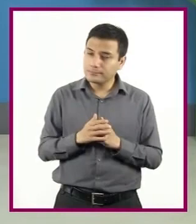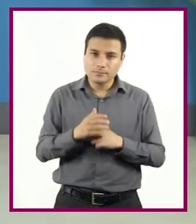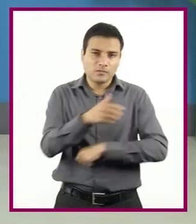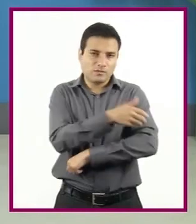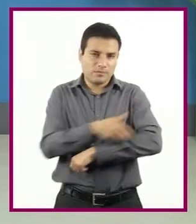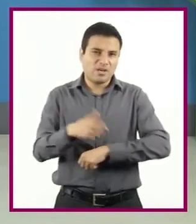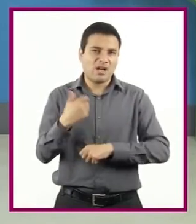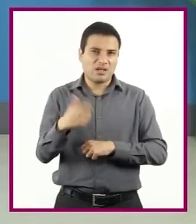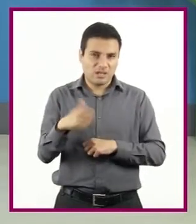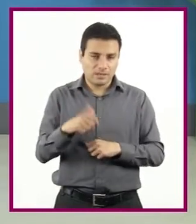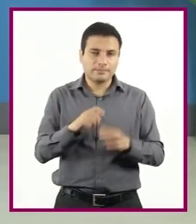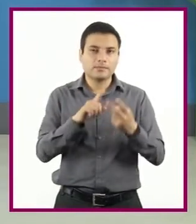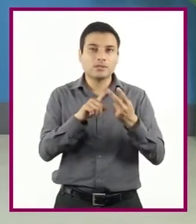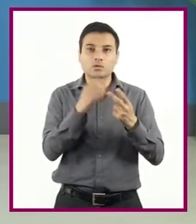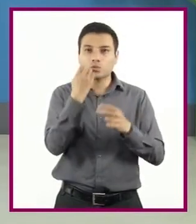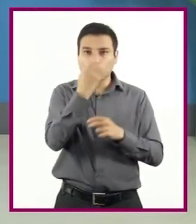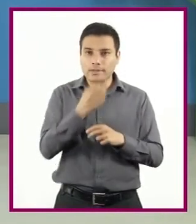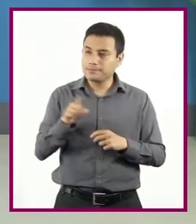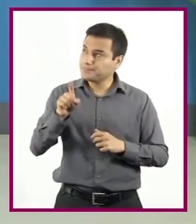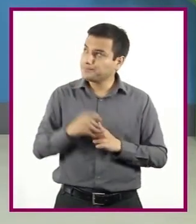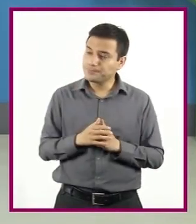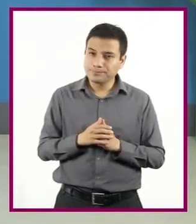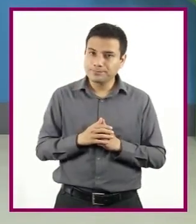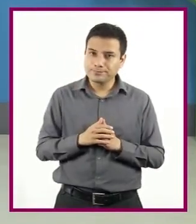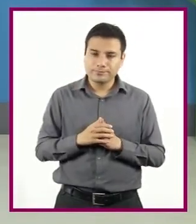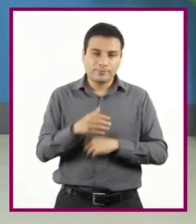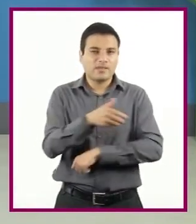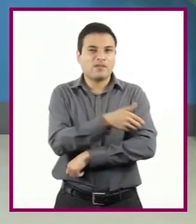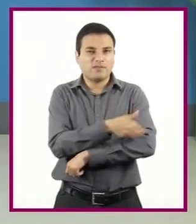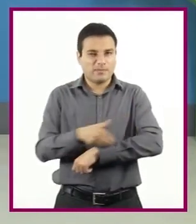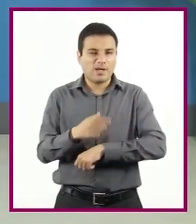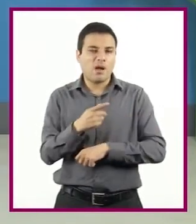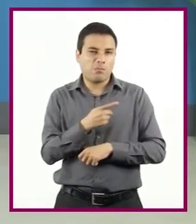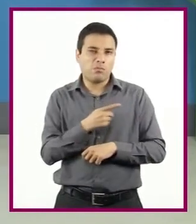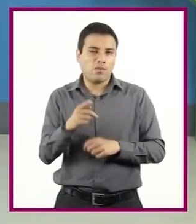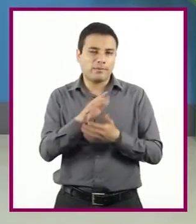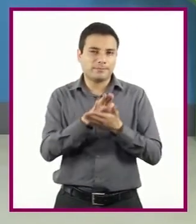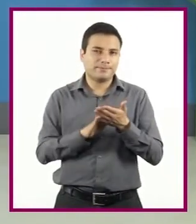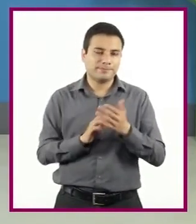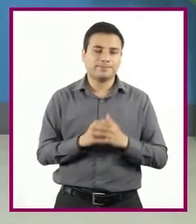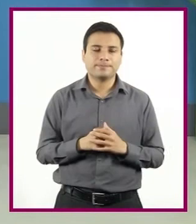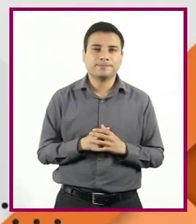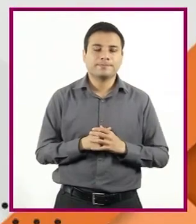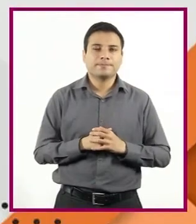nobles y el Tepochcali para los descendientes del resto de la población.